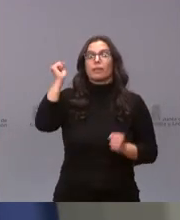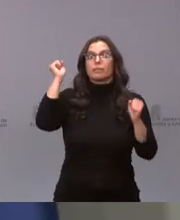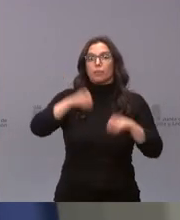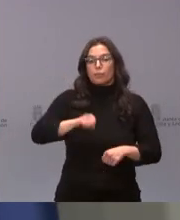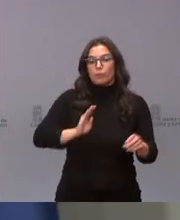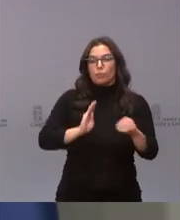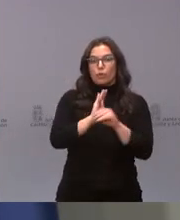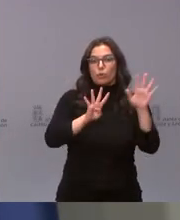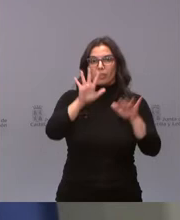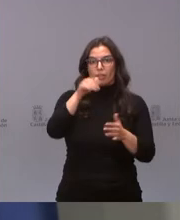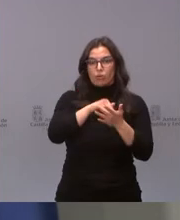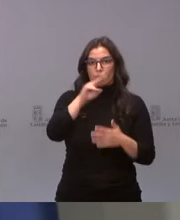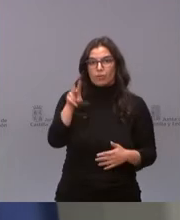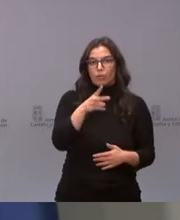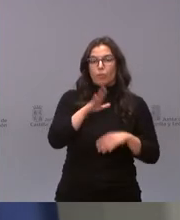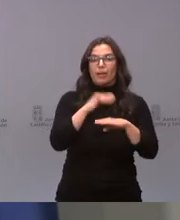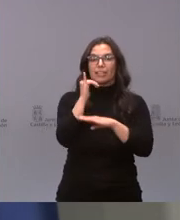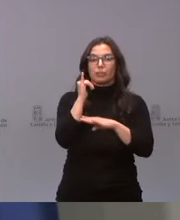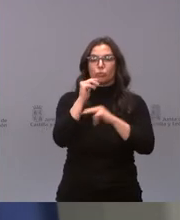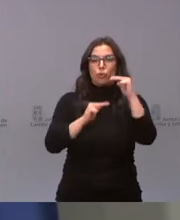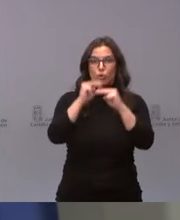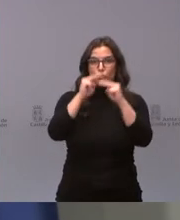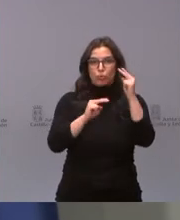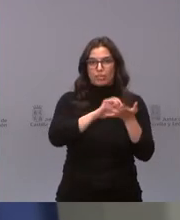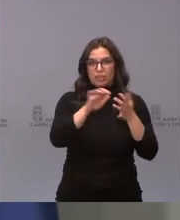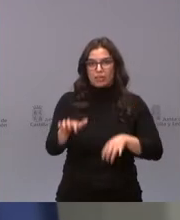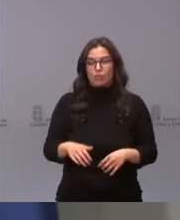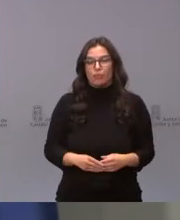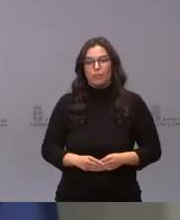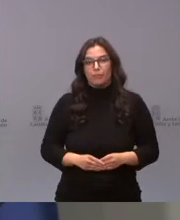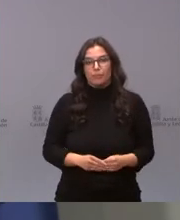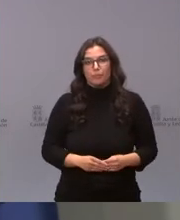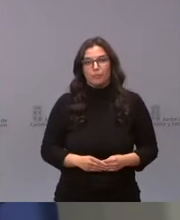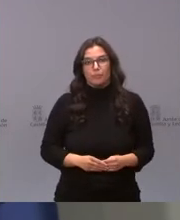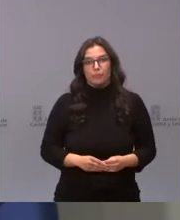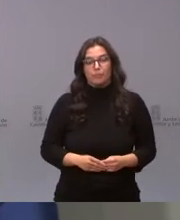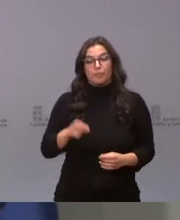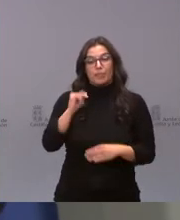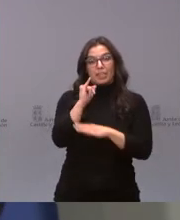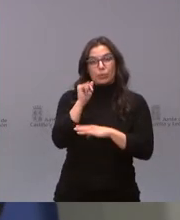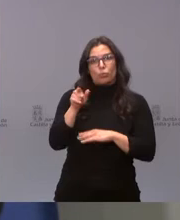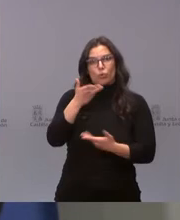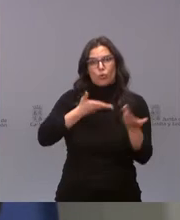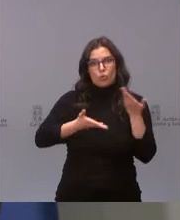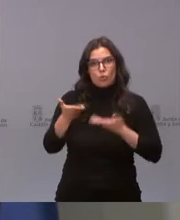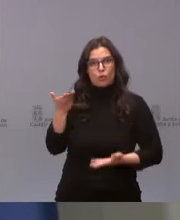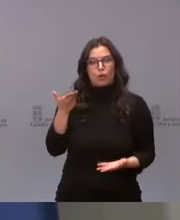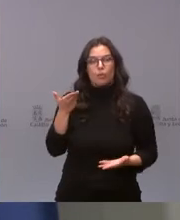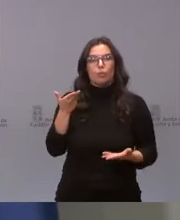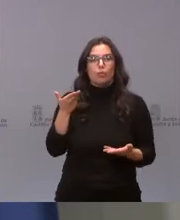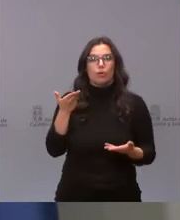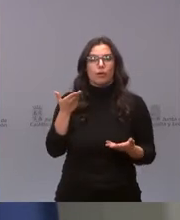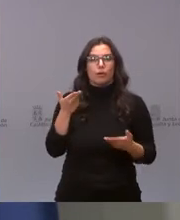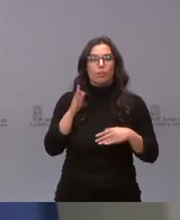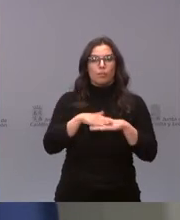de 95.000 euros al Instituto de Construcción de Castilla y León. Este instituto colabora en promover la